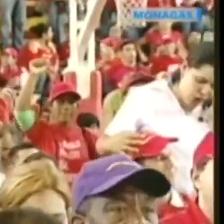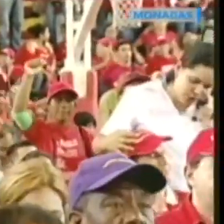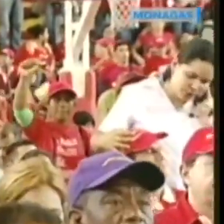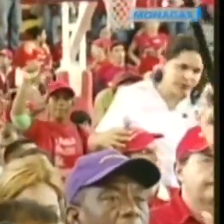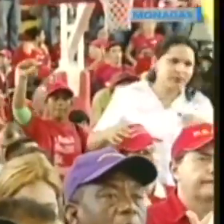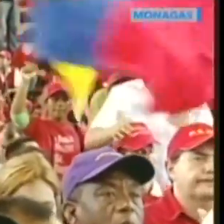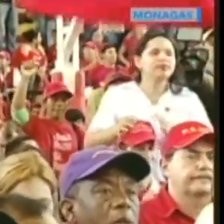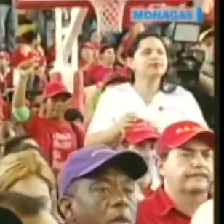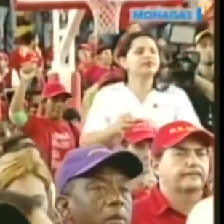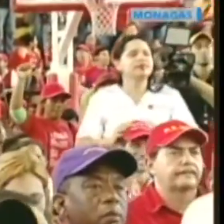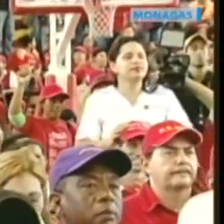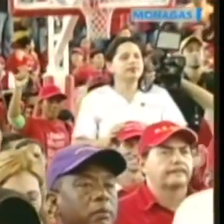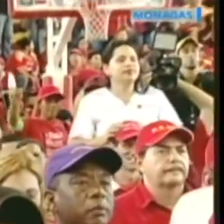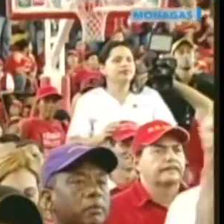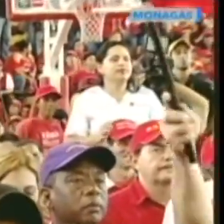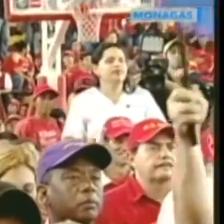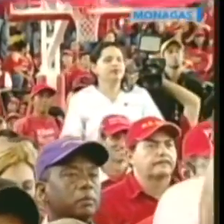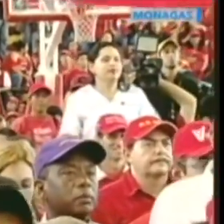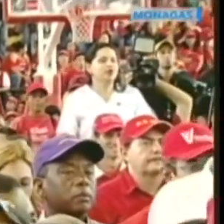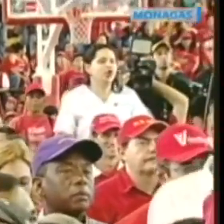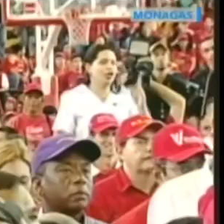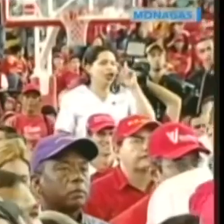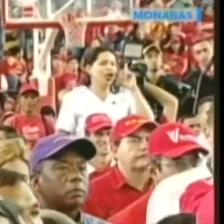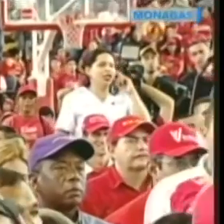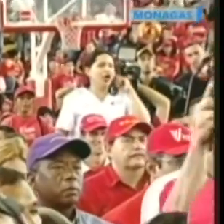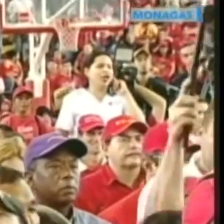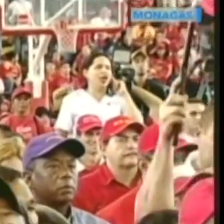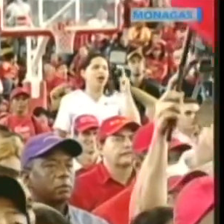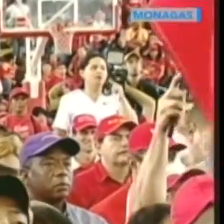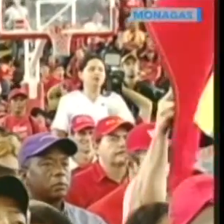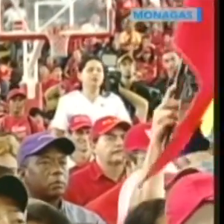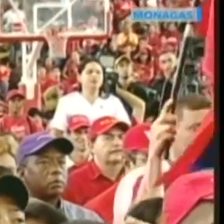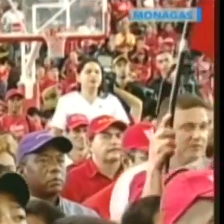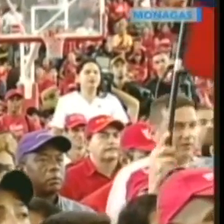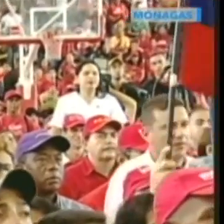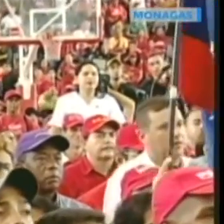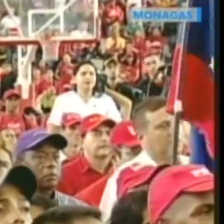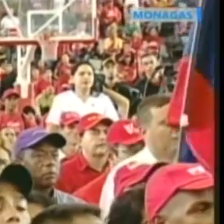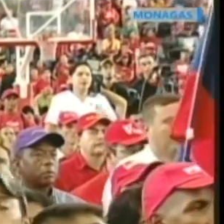Y yo voy a poner un mal ejemplo, pero lo voy a poner.